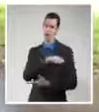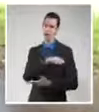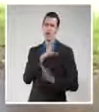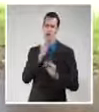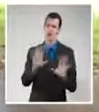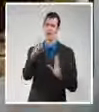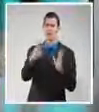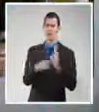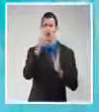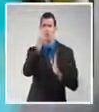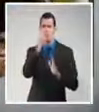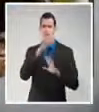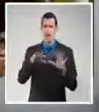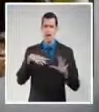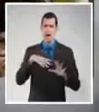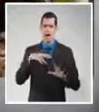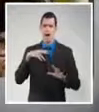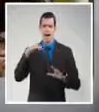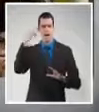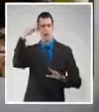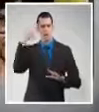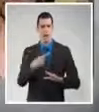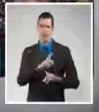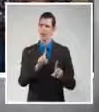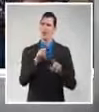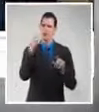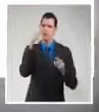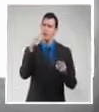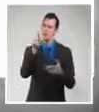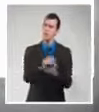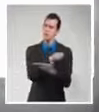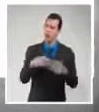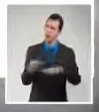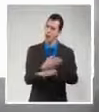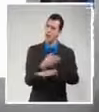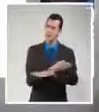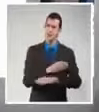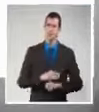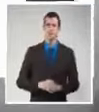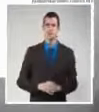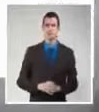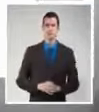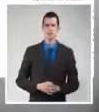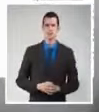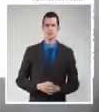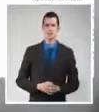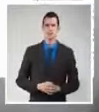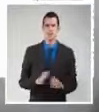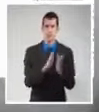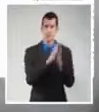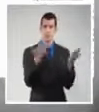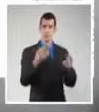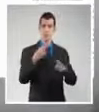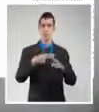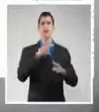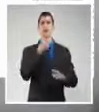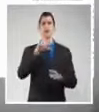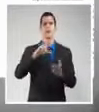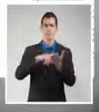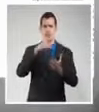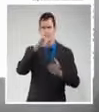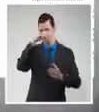estuvo planificado. Según publicó el diario español El País, fuentes diplomáticas de esa nación confirmaron